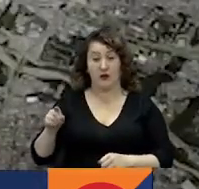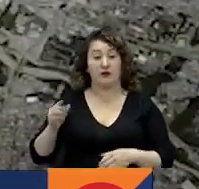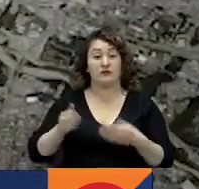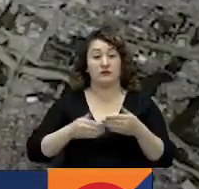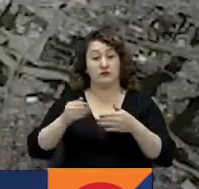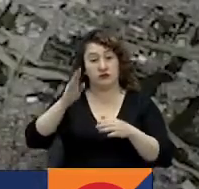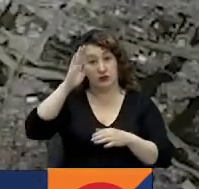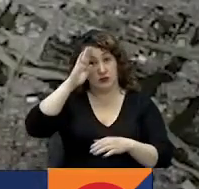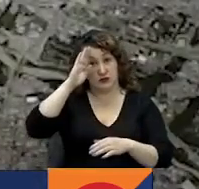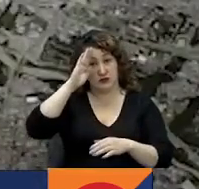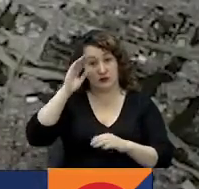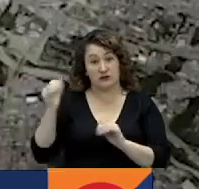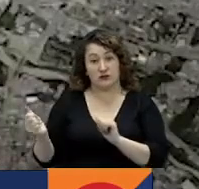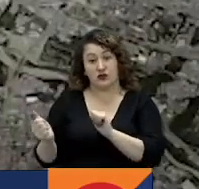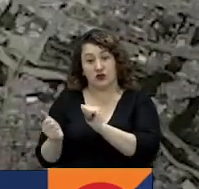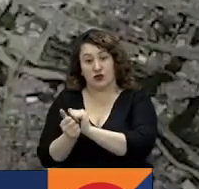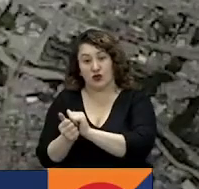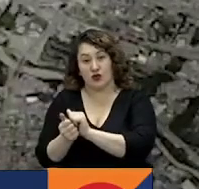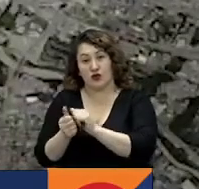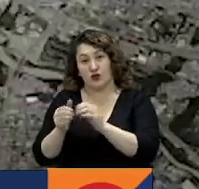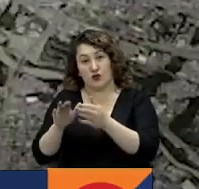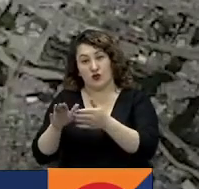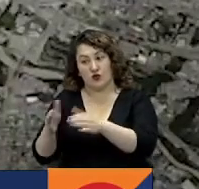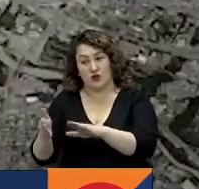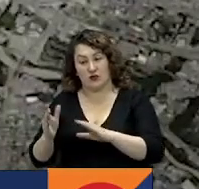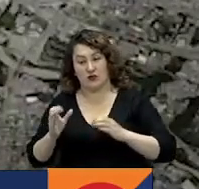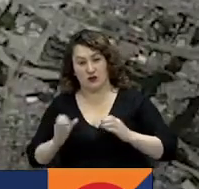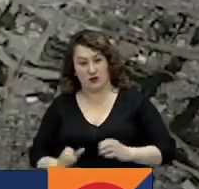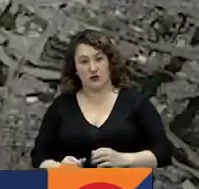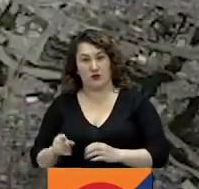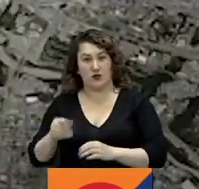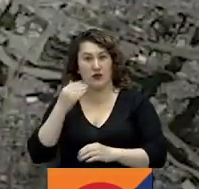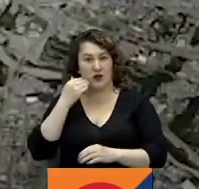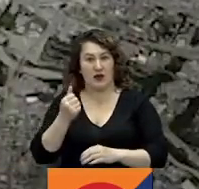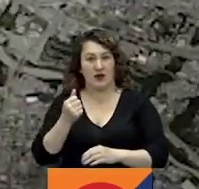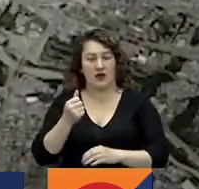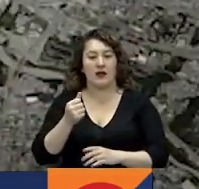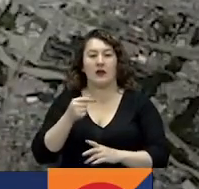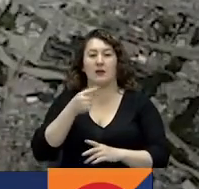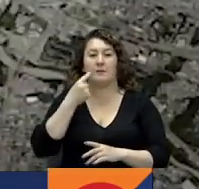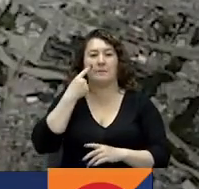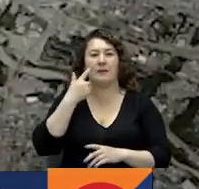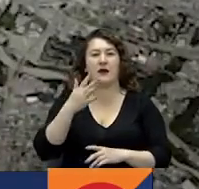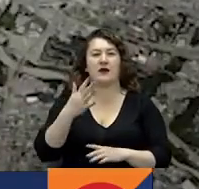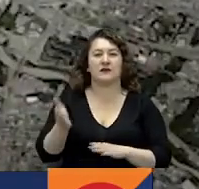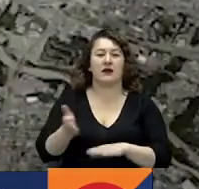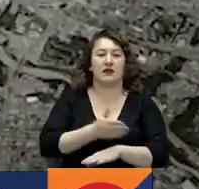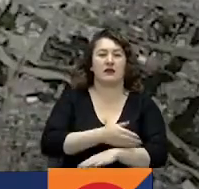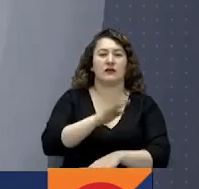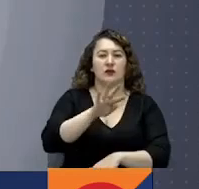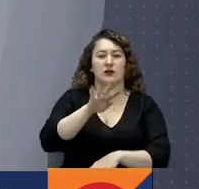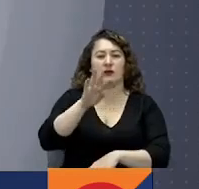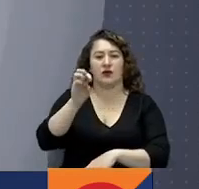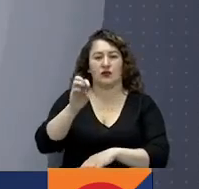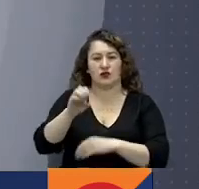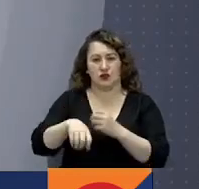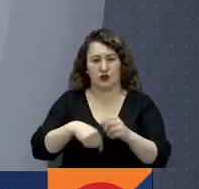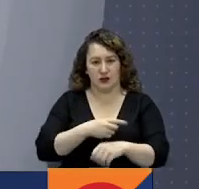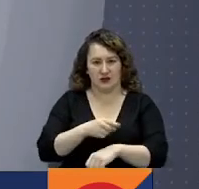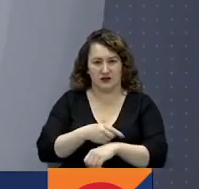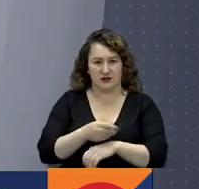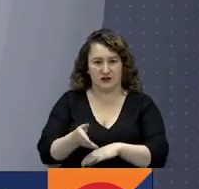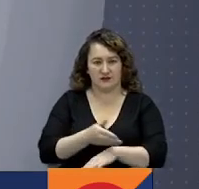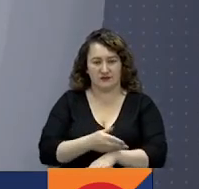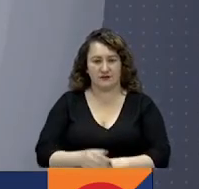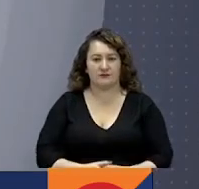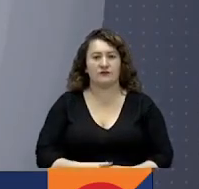cuando dormía junto al cuerpo de la víctima, quien según el dictamen de medicina legal habría fallecido 48 horas antes. Los hechos ocurrieron